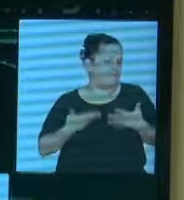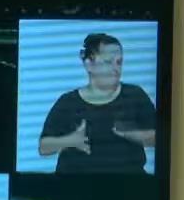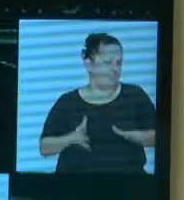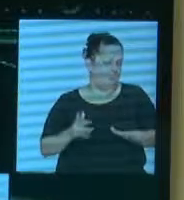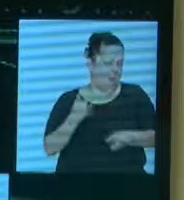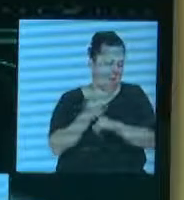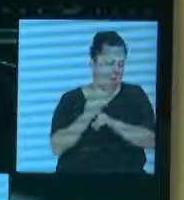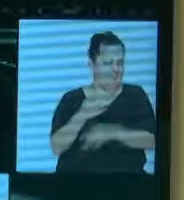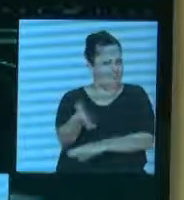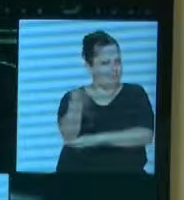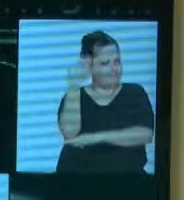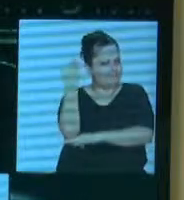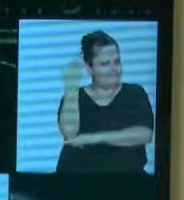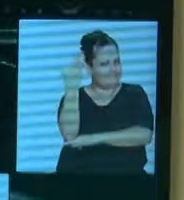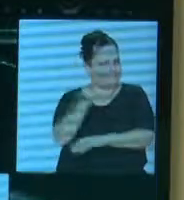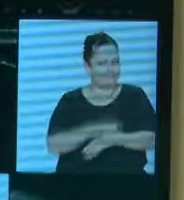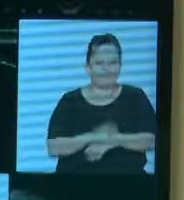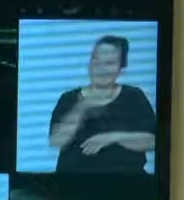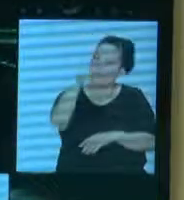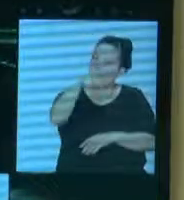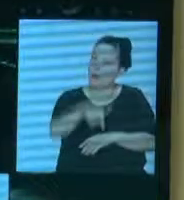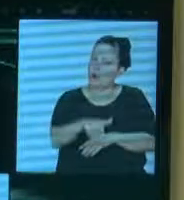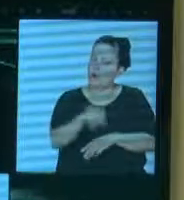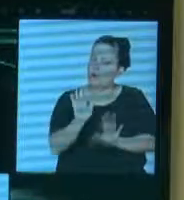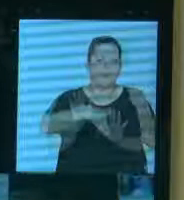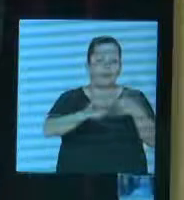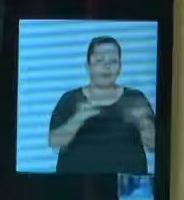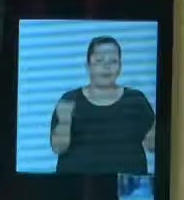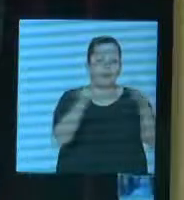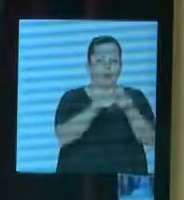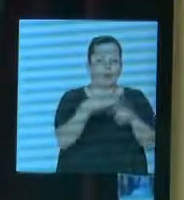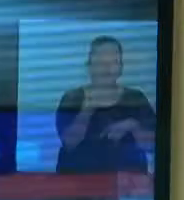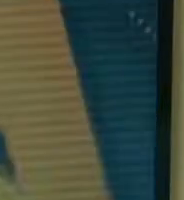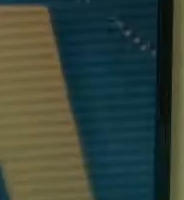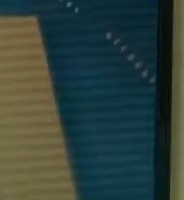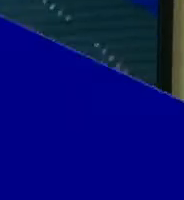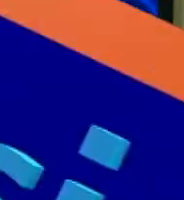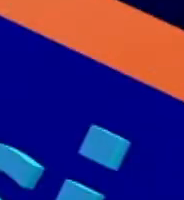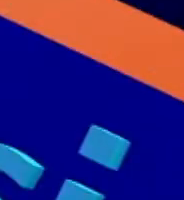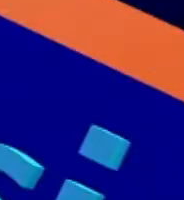un corte, queda mucha más información para compartir con ustedes. Ya venimos.